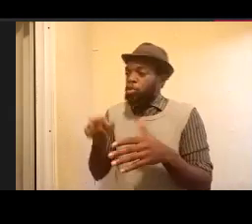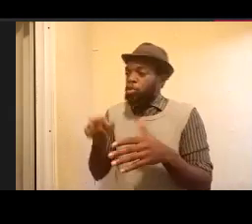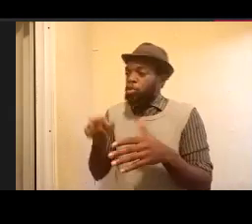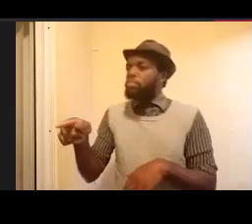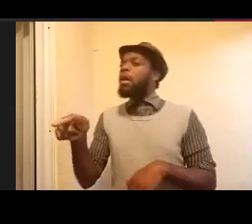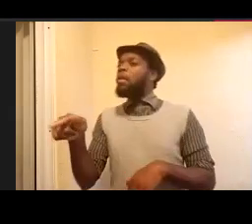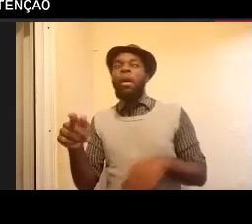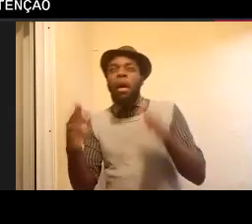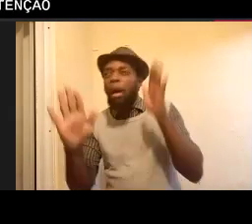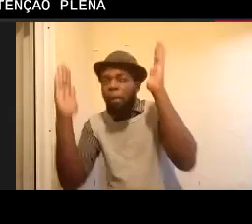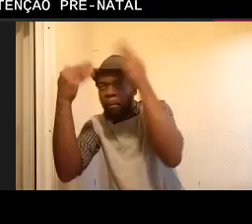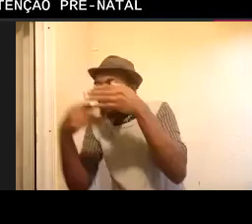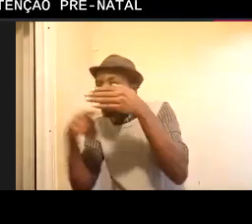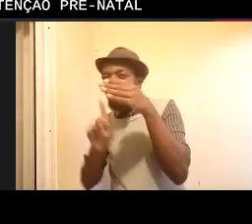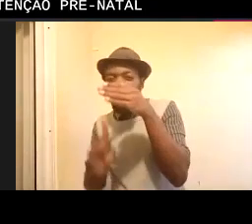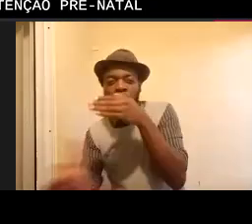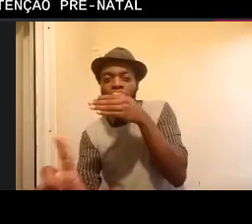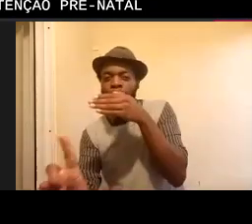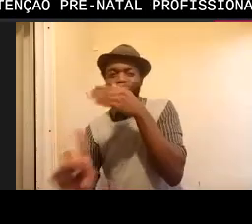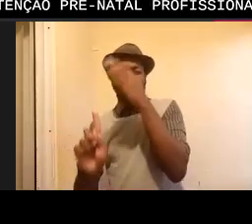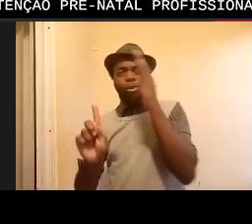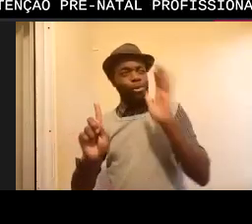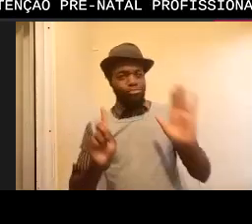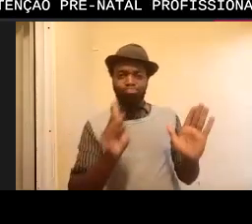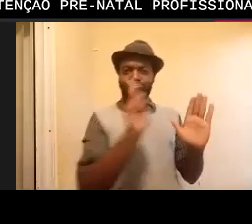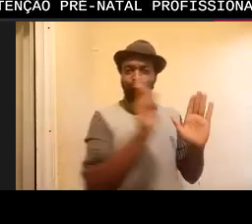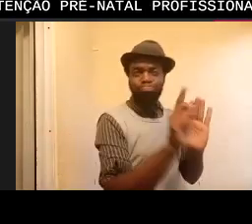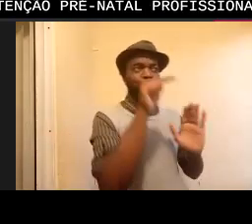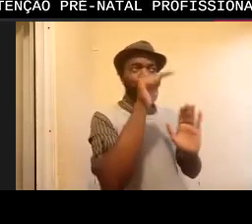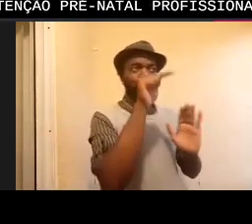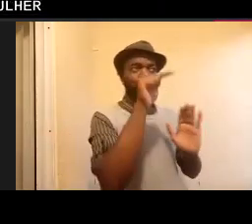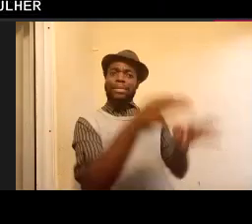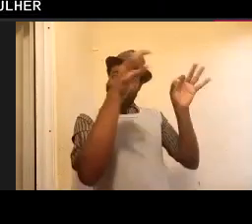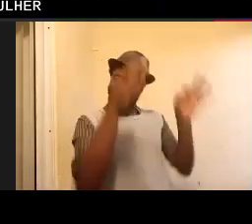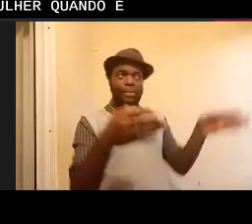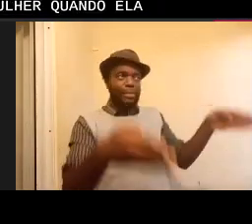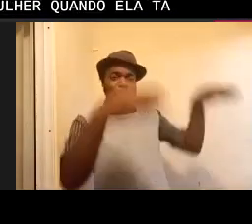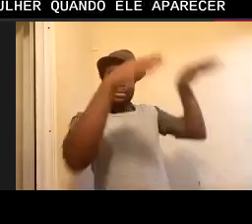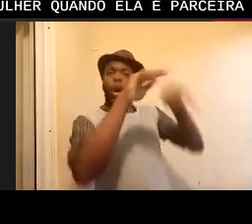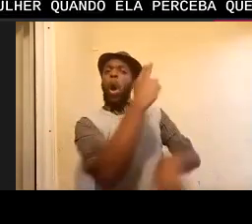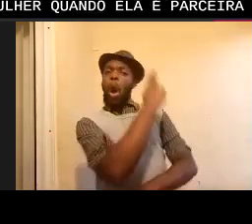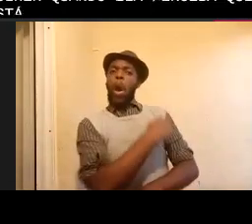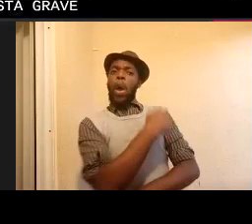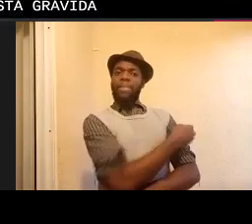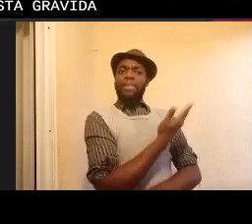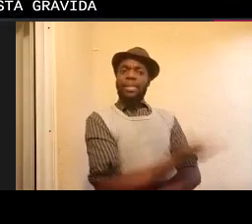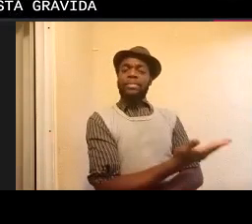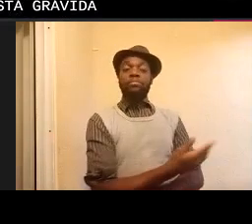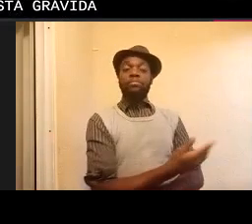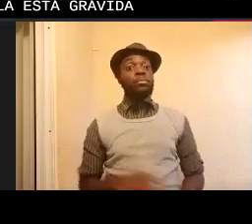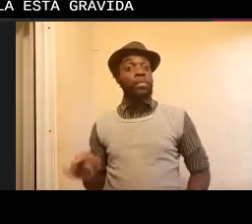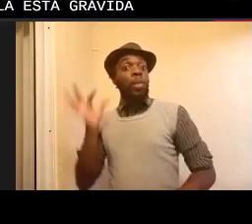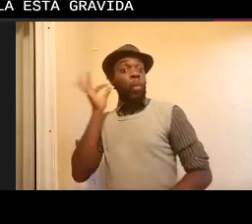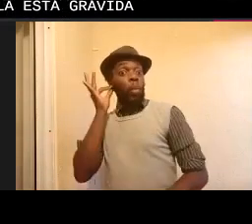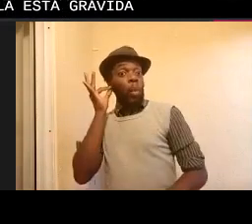profesional. La mujer, cuando se dé cuenta que está embarazada, debe acudir inmediatamente